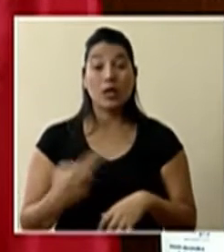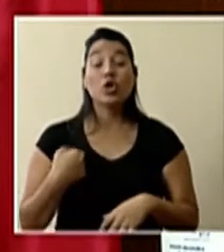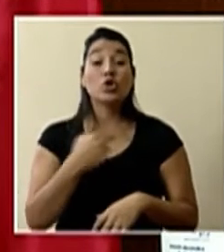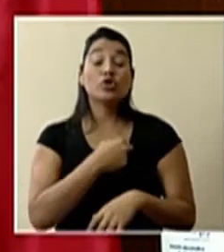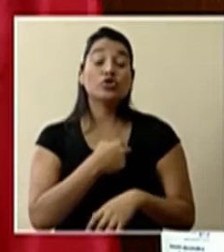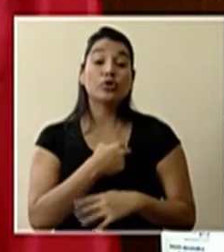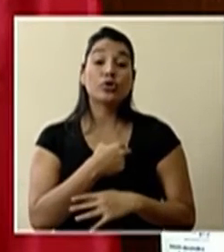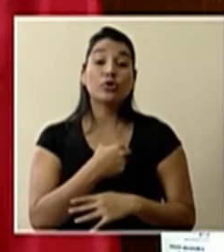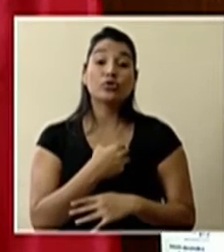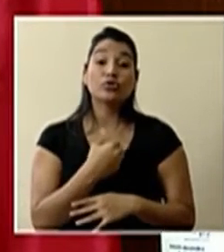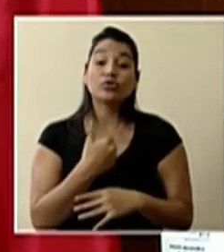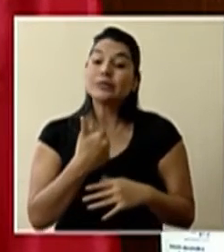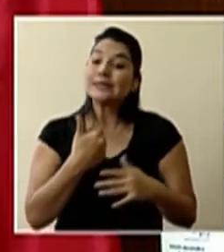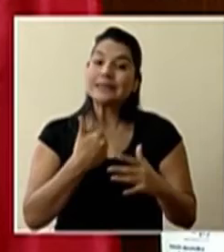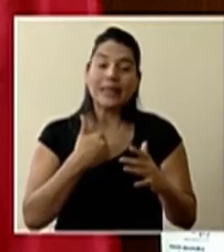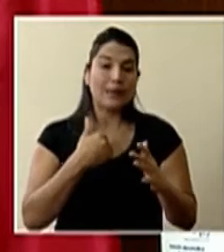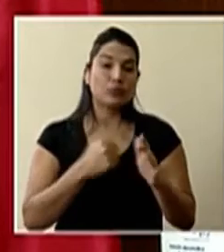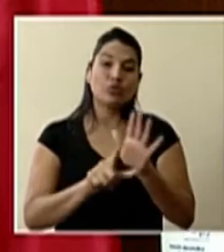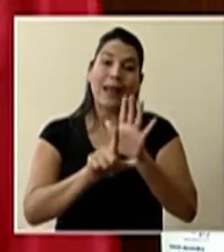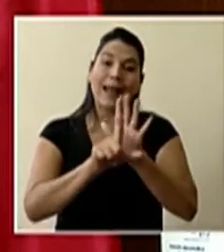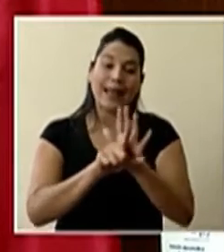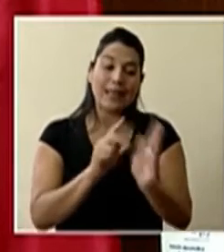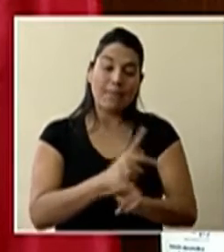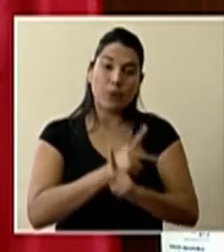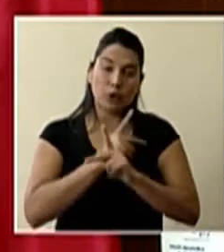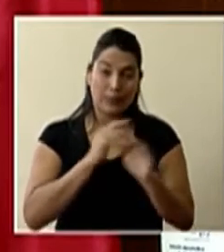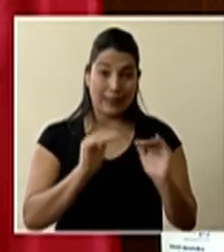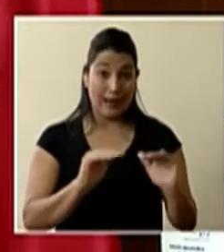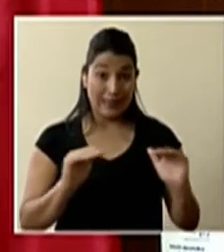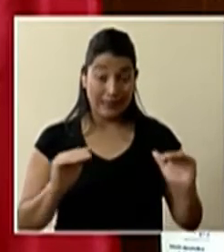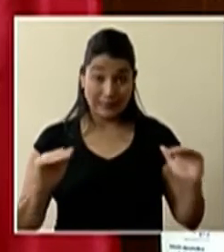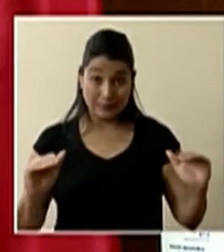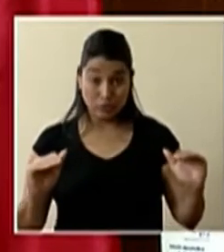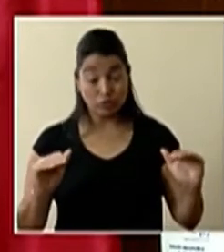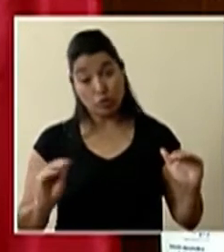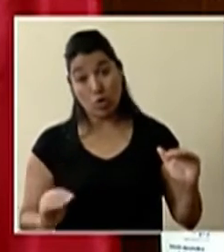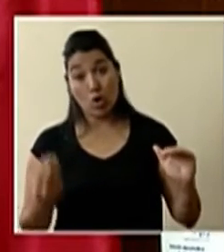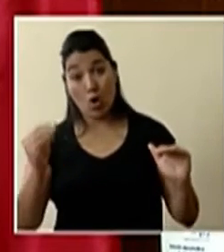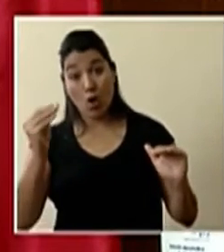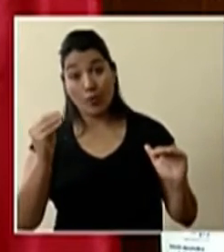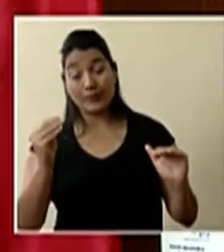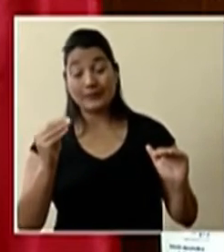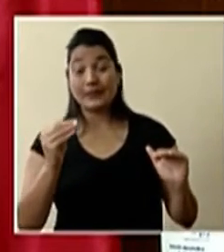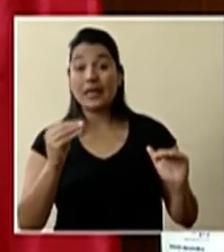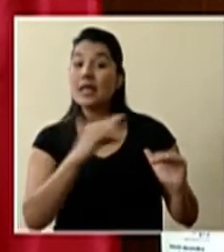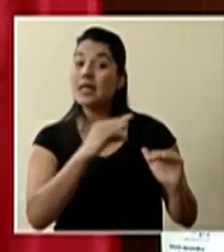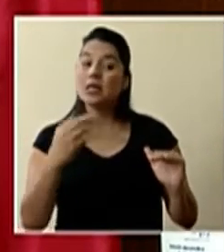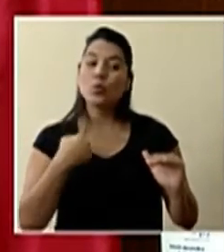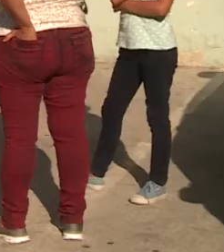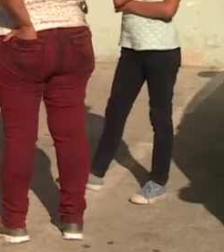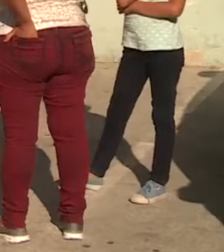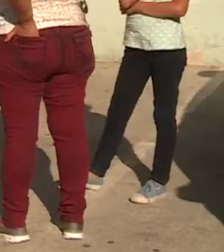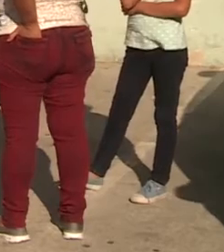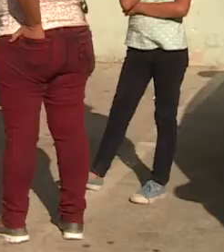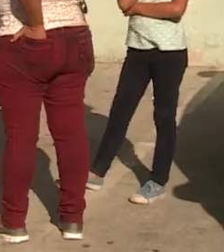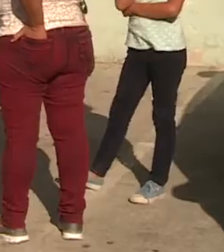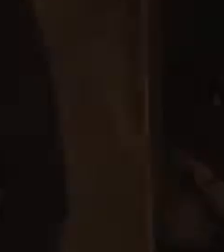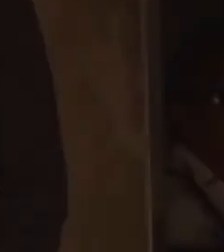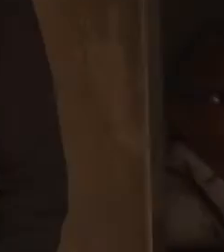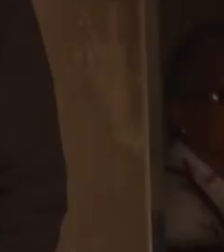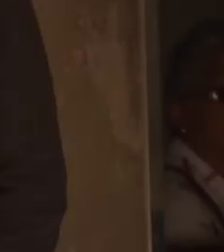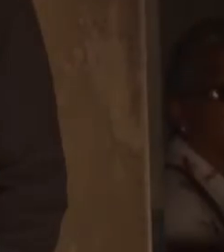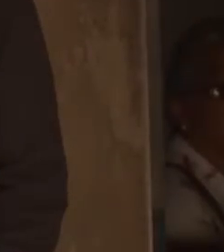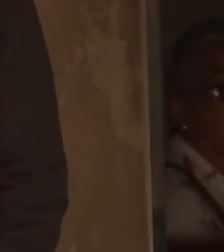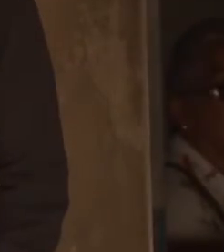tenemos un código de la niñez y una atención que privilegia a los menores en el país aún no hemos